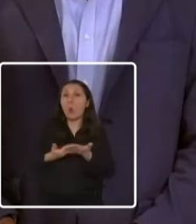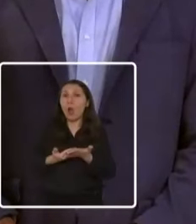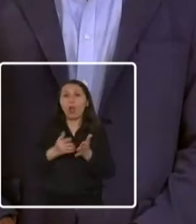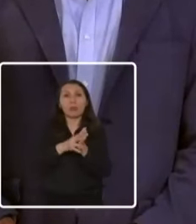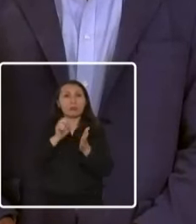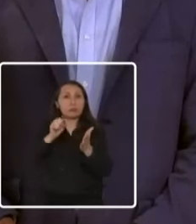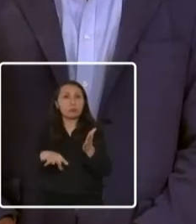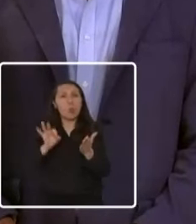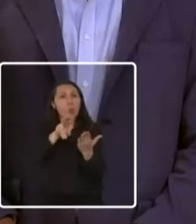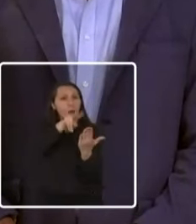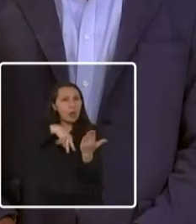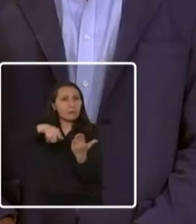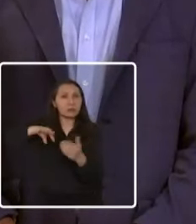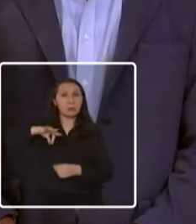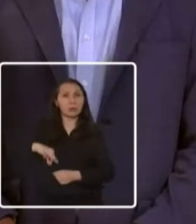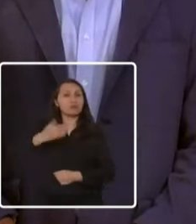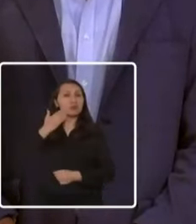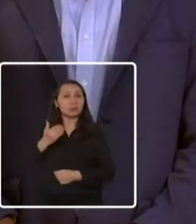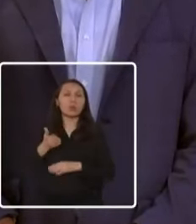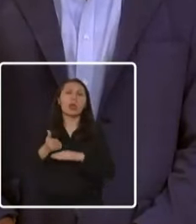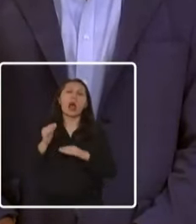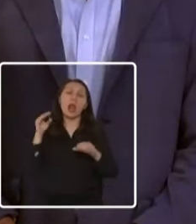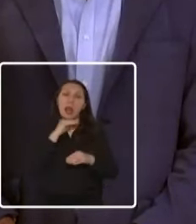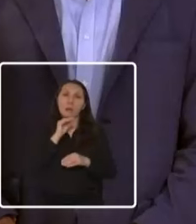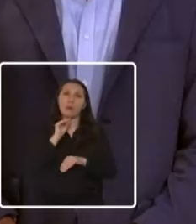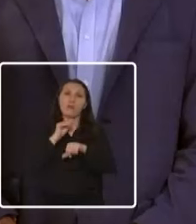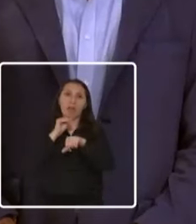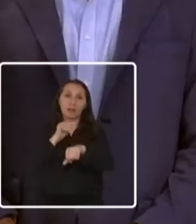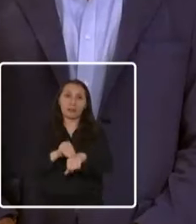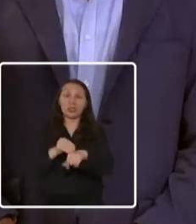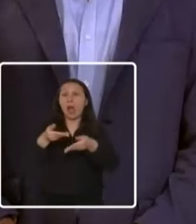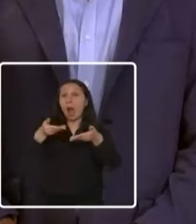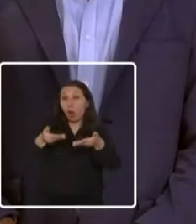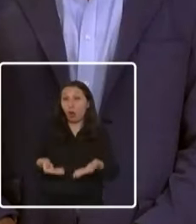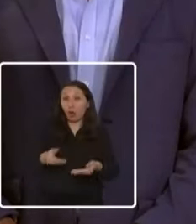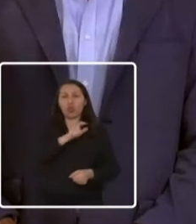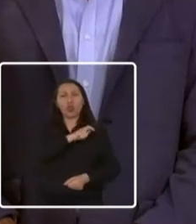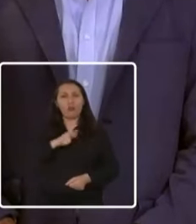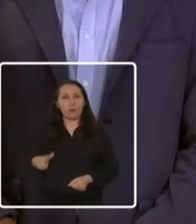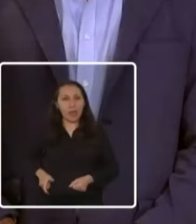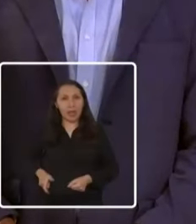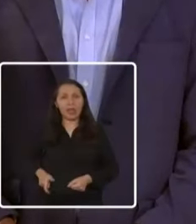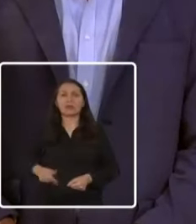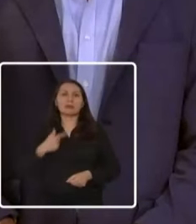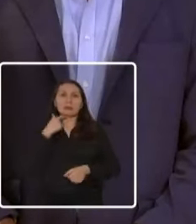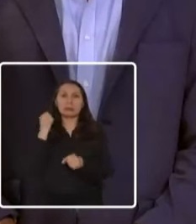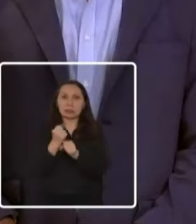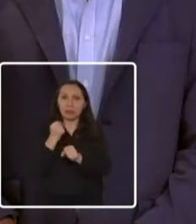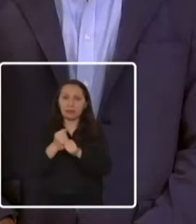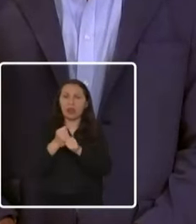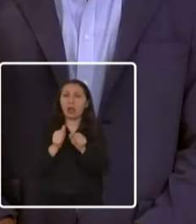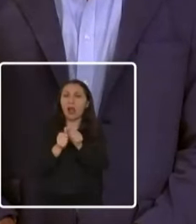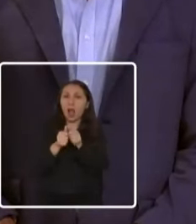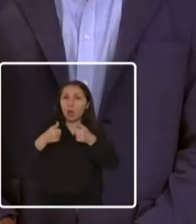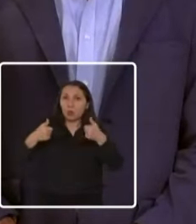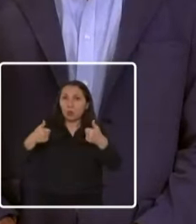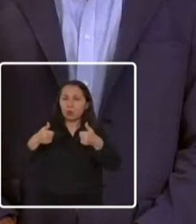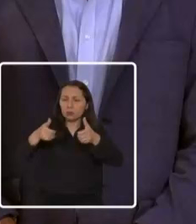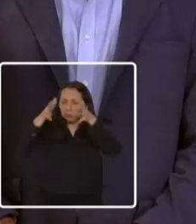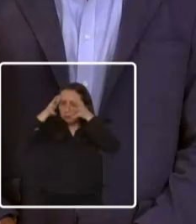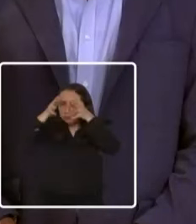revocación y a la revisión, se dará de forma oportuna. Hoy día la acción del gobierno y la acción de nuestras autoridades